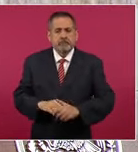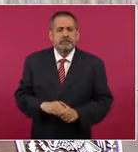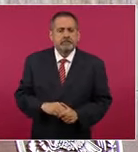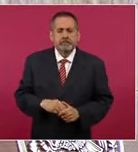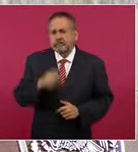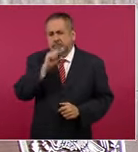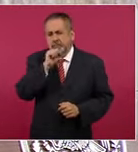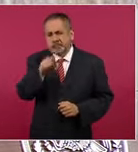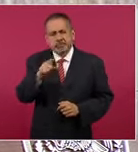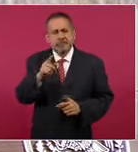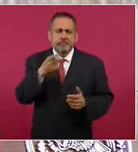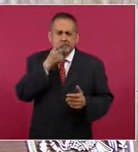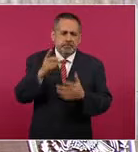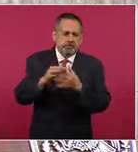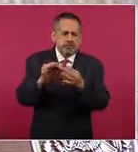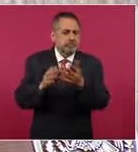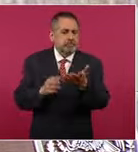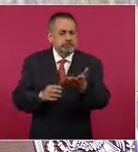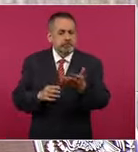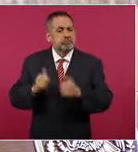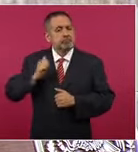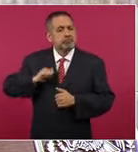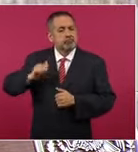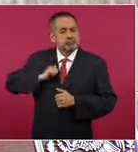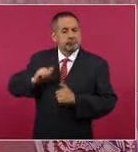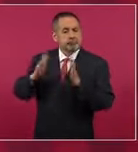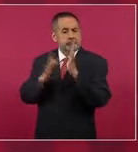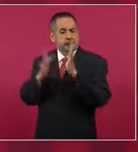Pero también, como Jesús